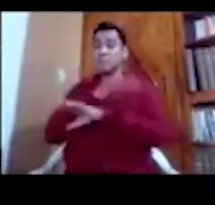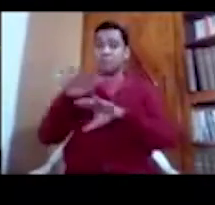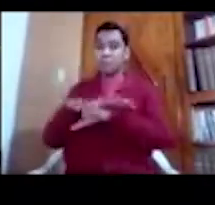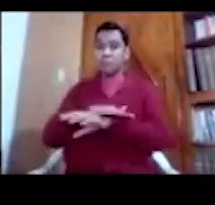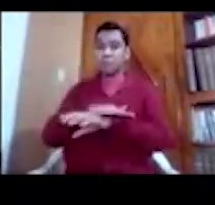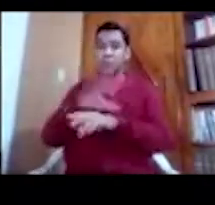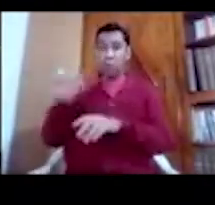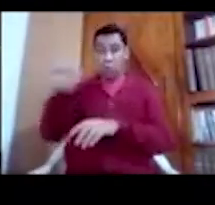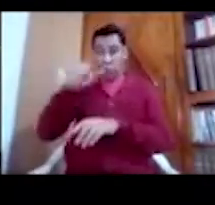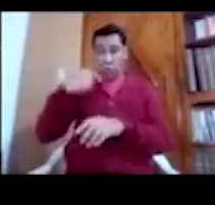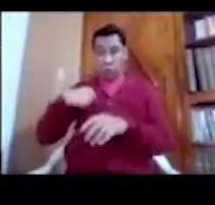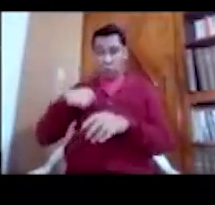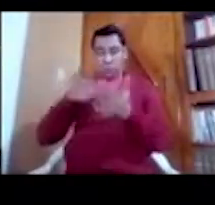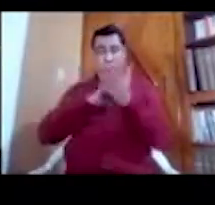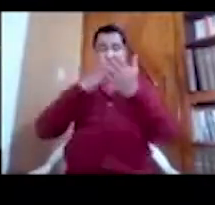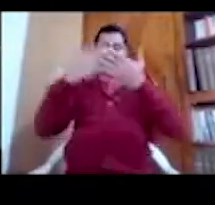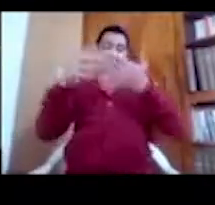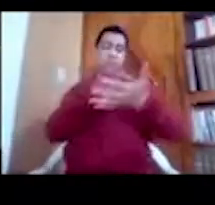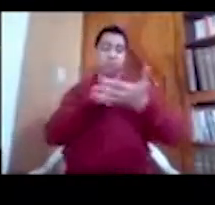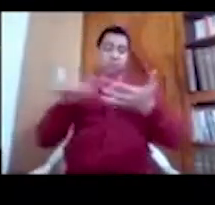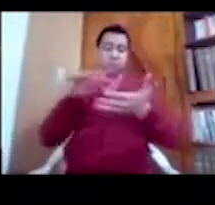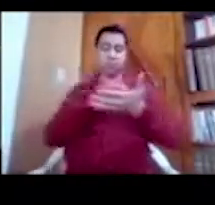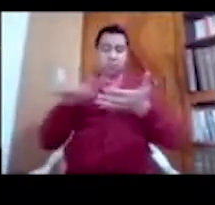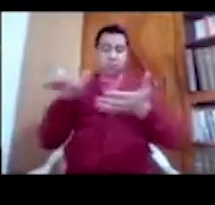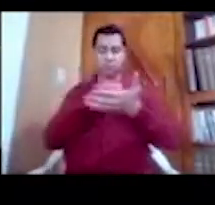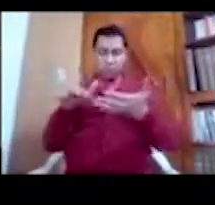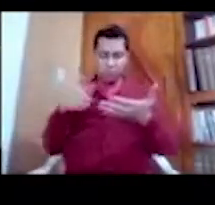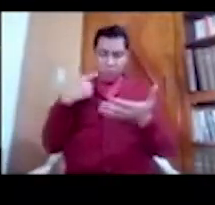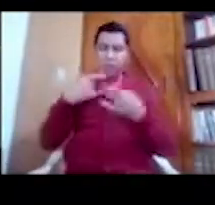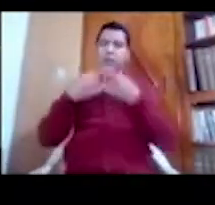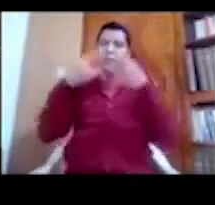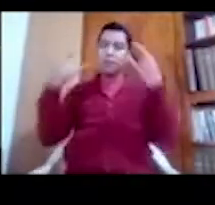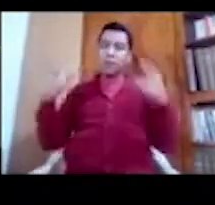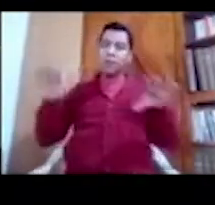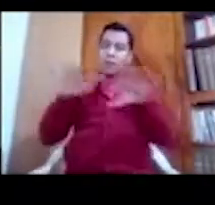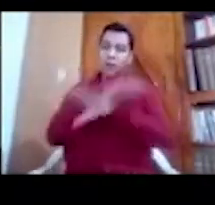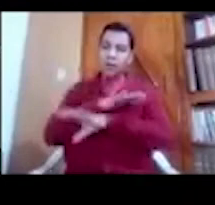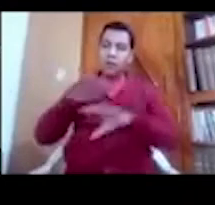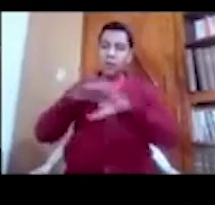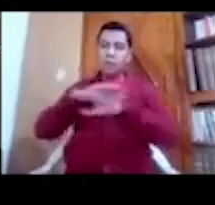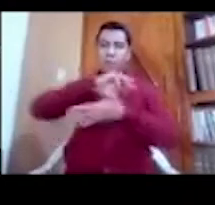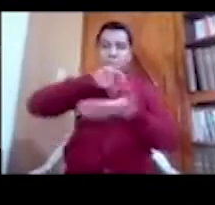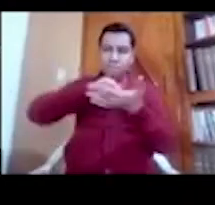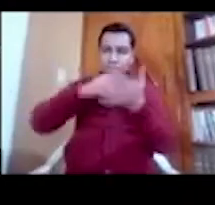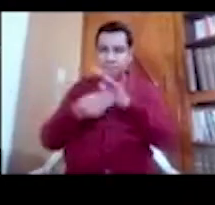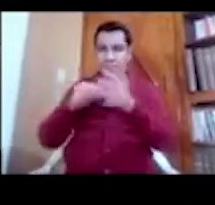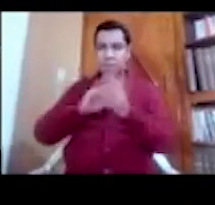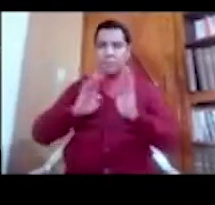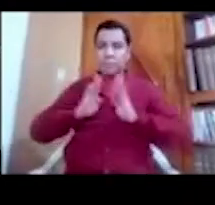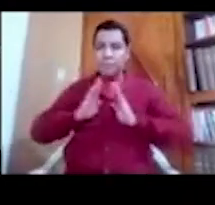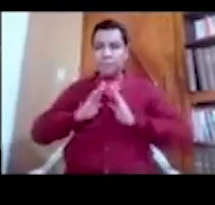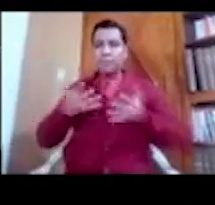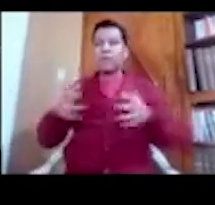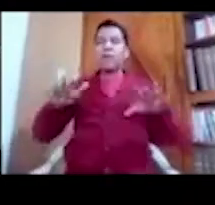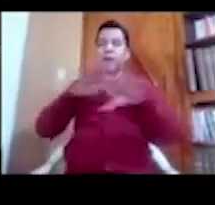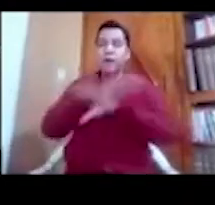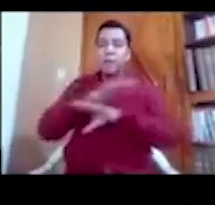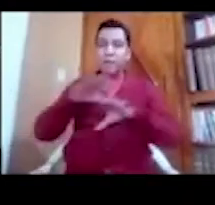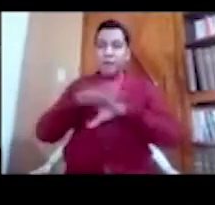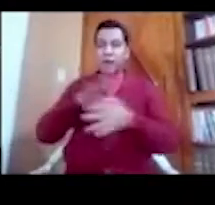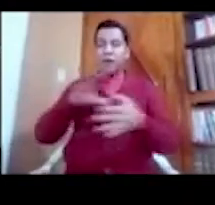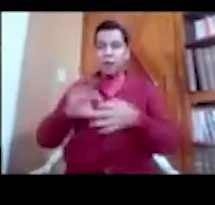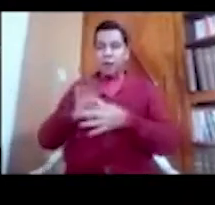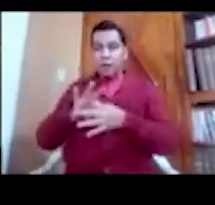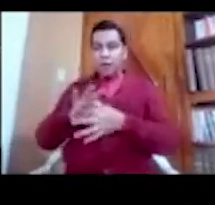las fuentes mesoamericanas, cómo van cambiando las estrategias militares, cómo van cambiando las alianzas,